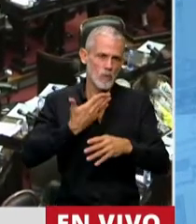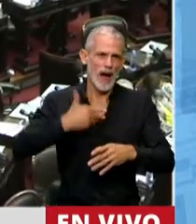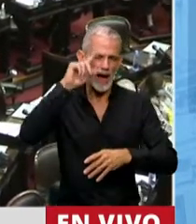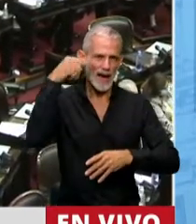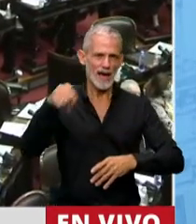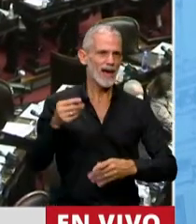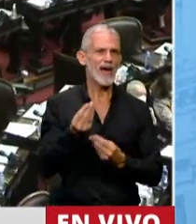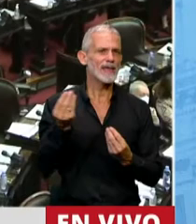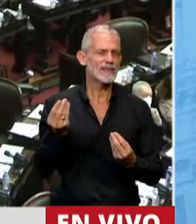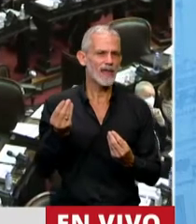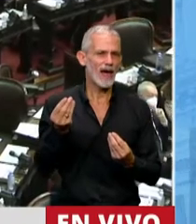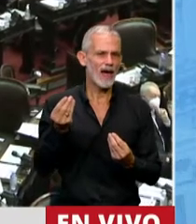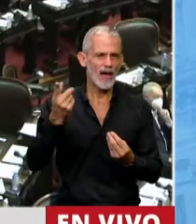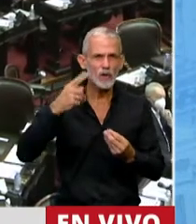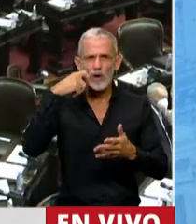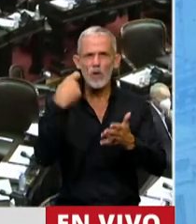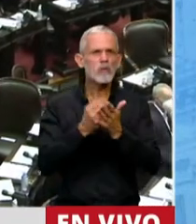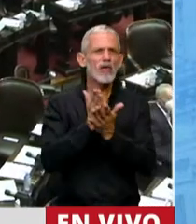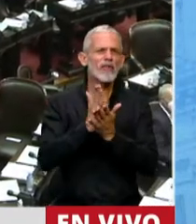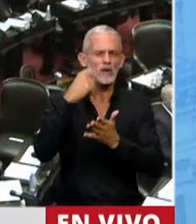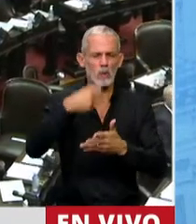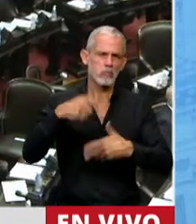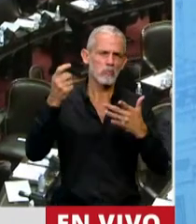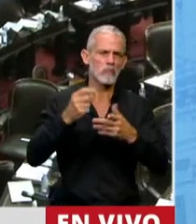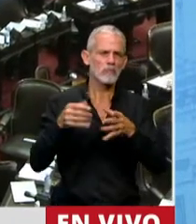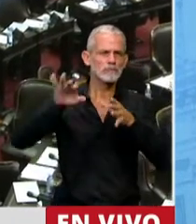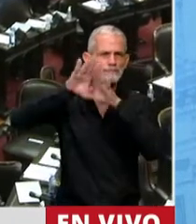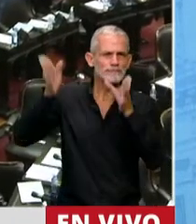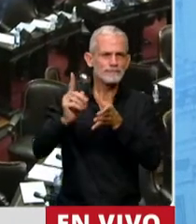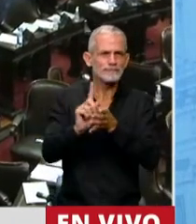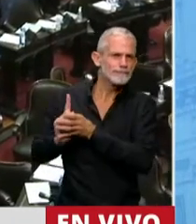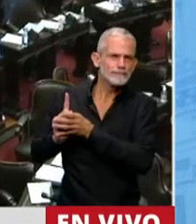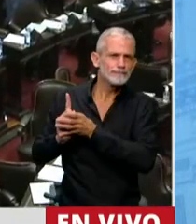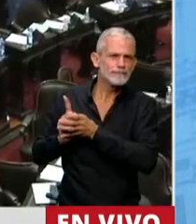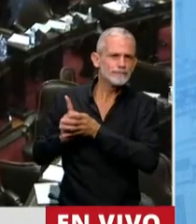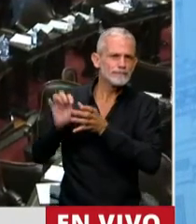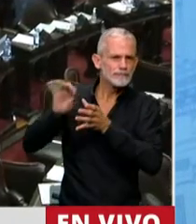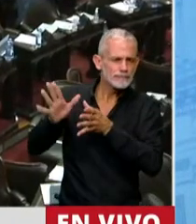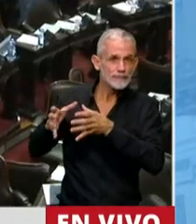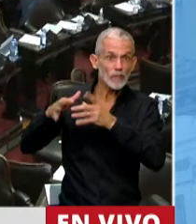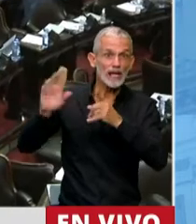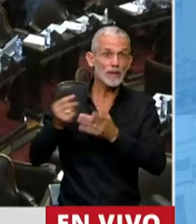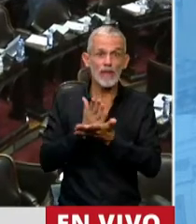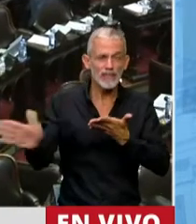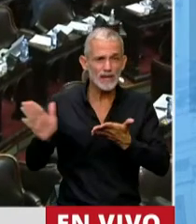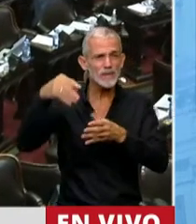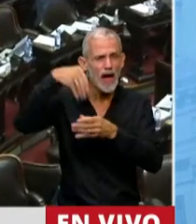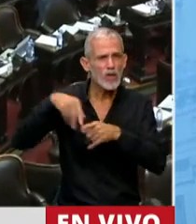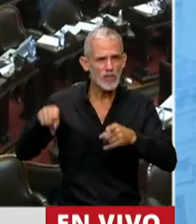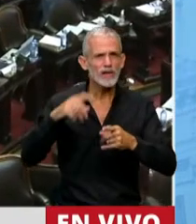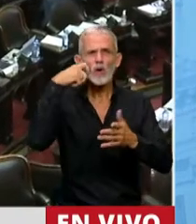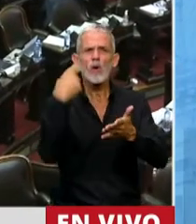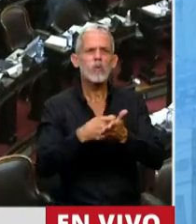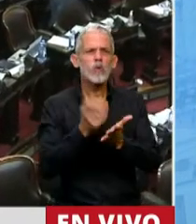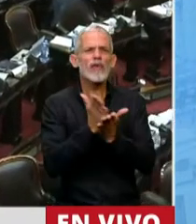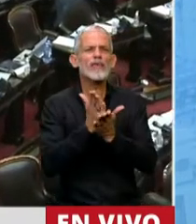solamente se han violentado sus derechos en estos centros aislamientos sino también son discriminados se ha violado